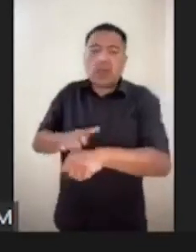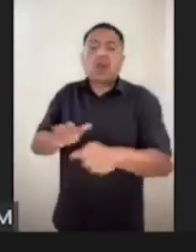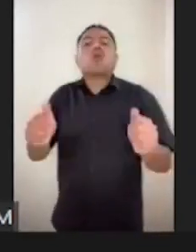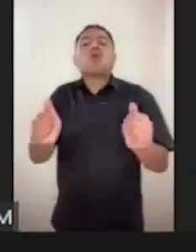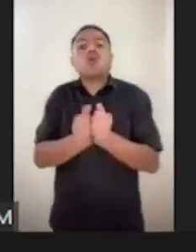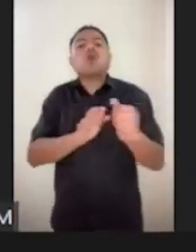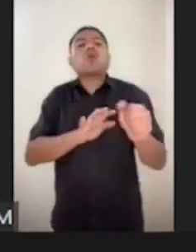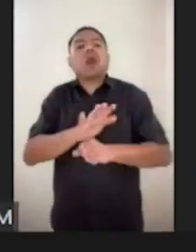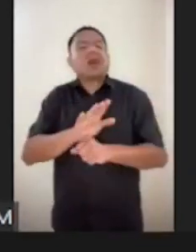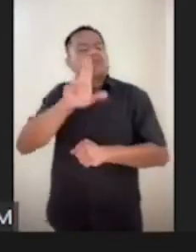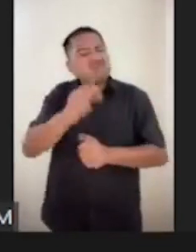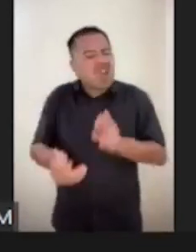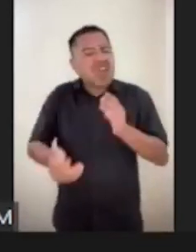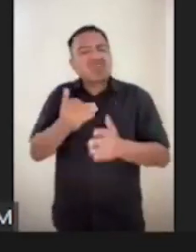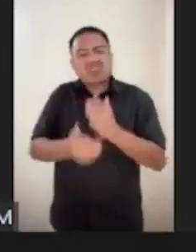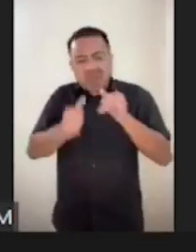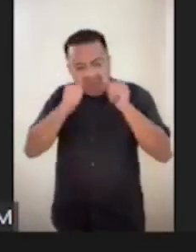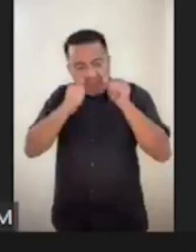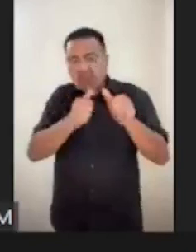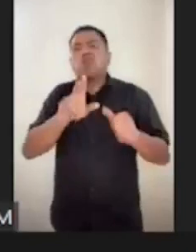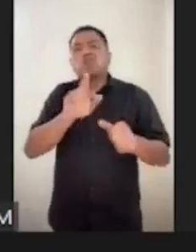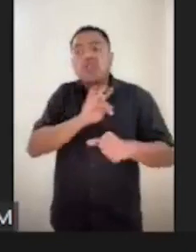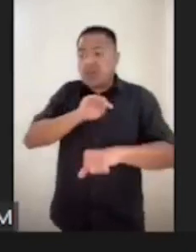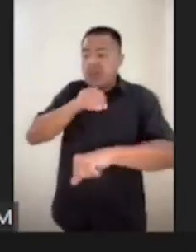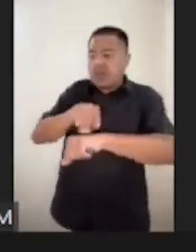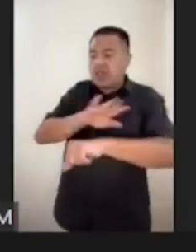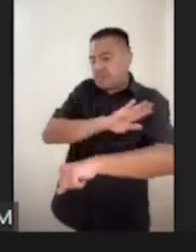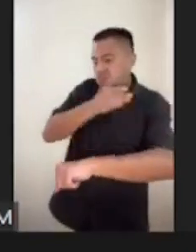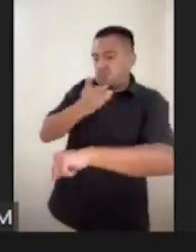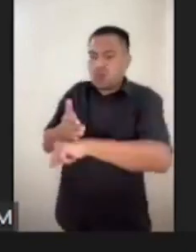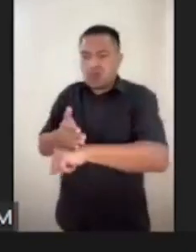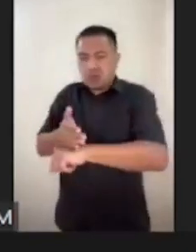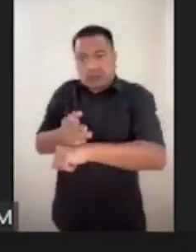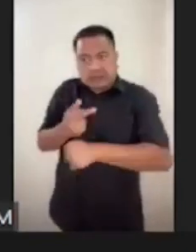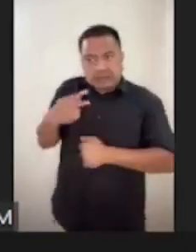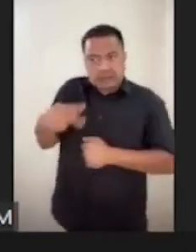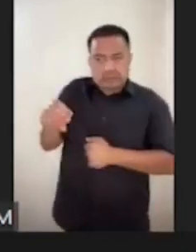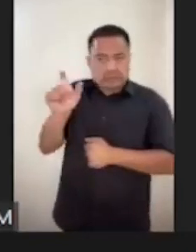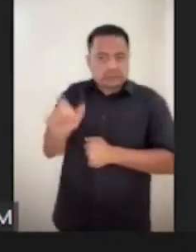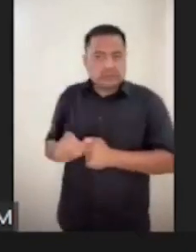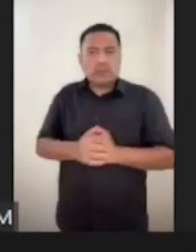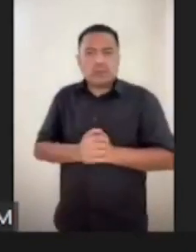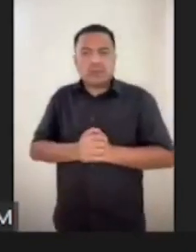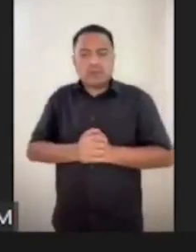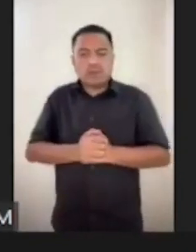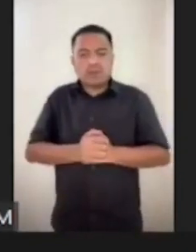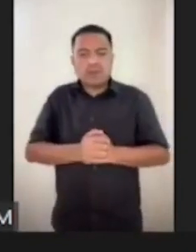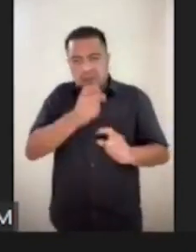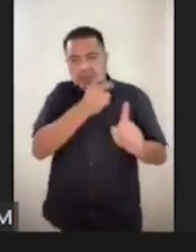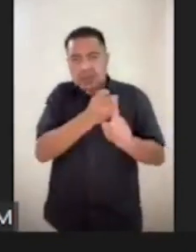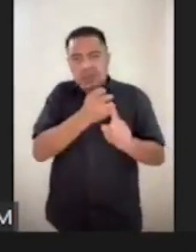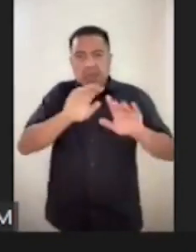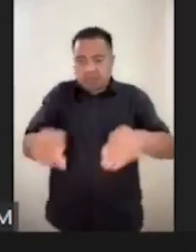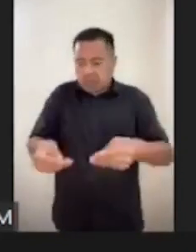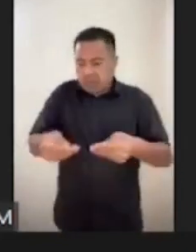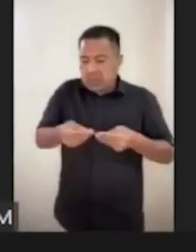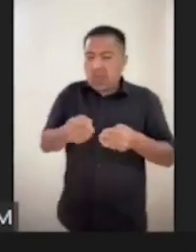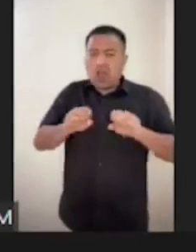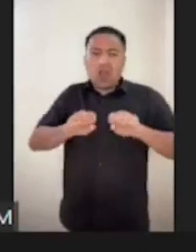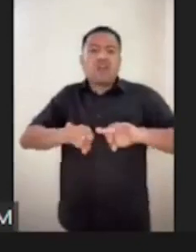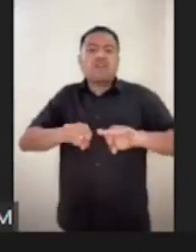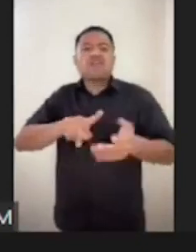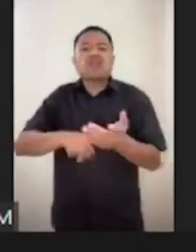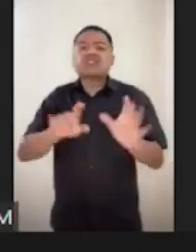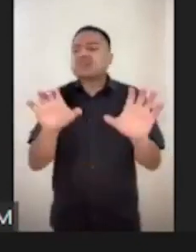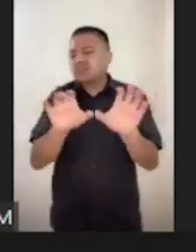de no cumplir, se les impondría una amonestación pública como medida de apremio. En ese tenor, se tuvo por recibido el oficio de certificación e